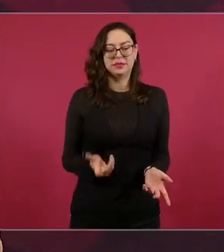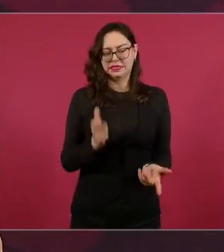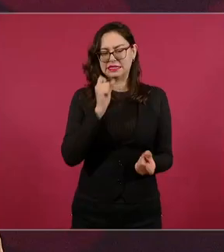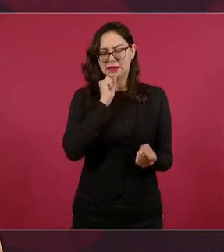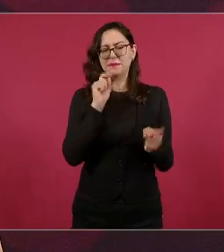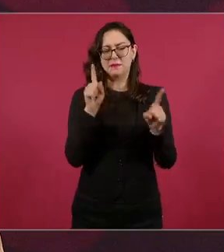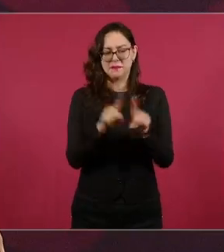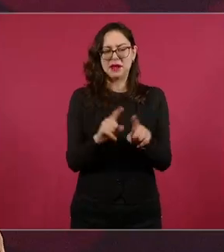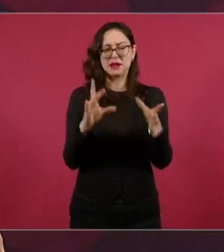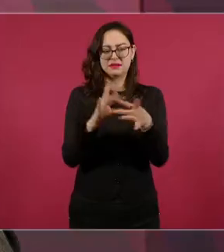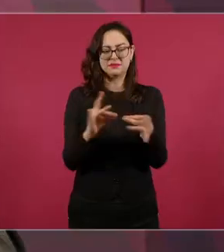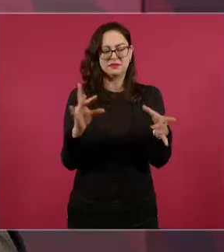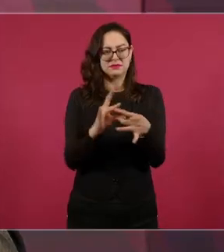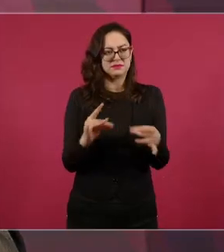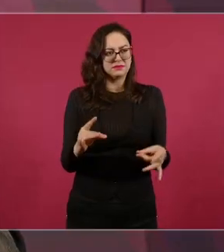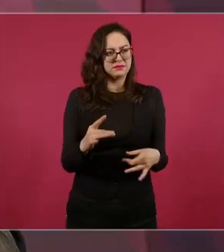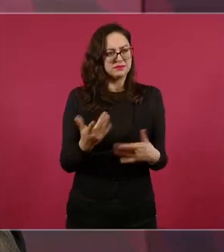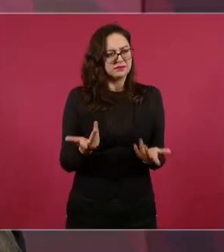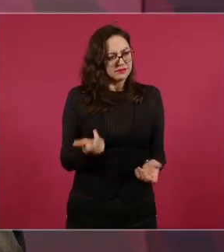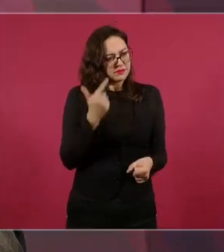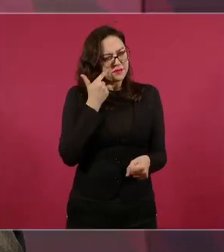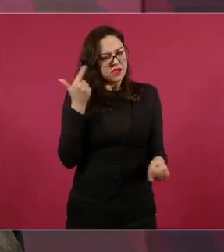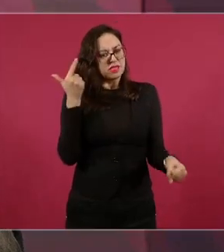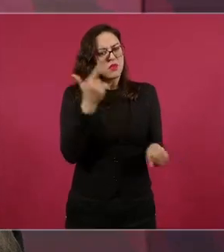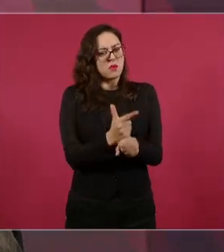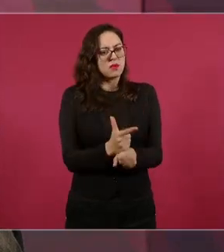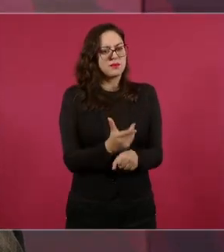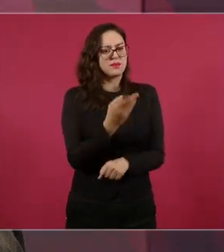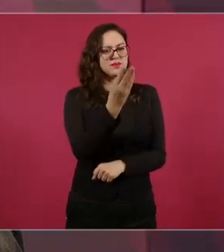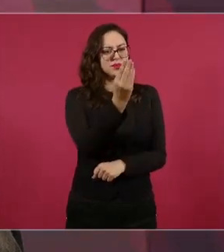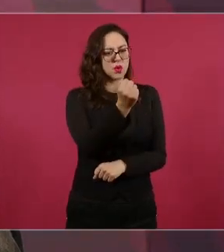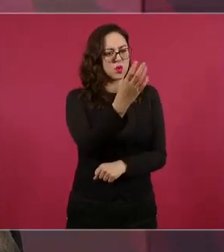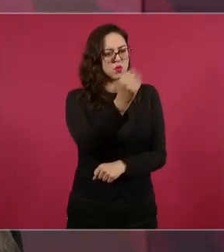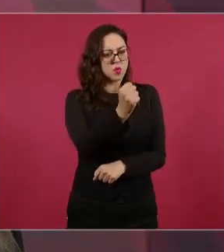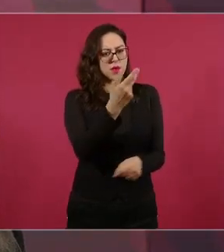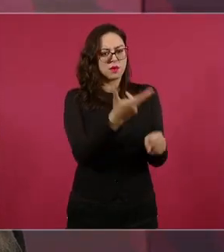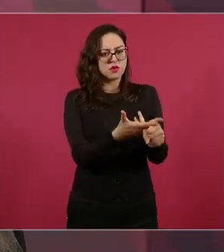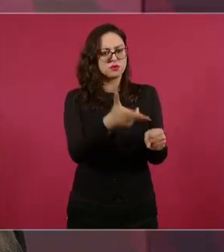privados rentados,